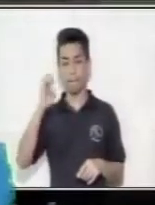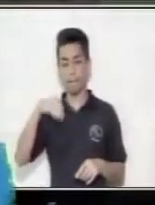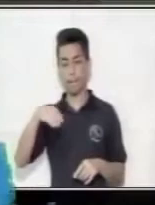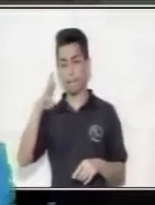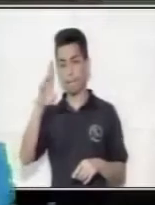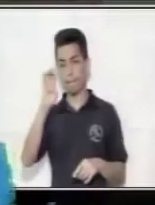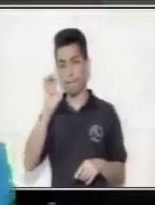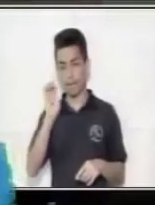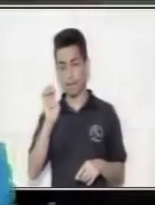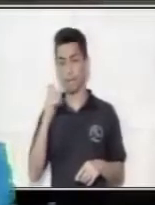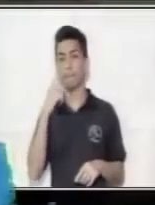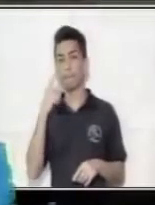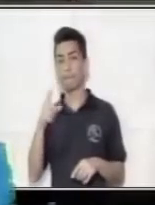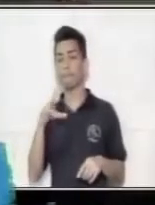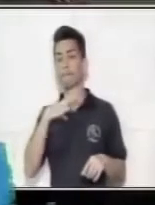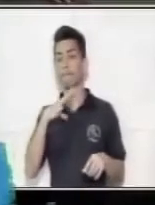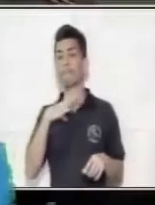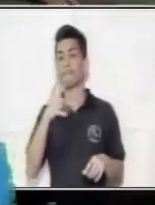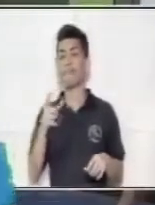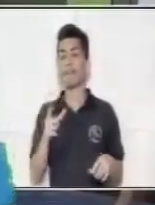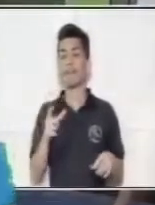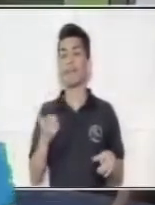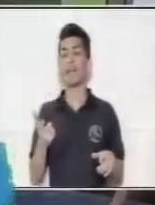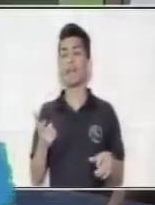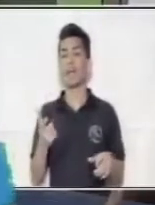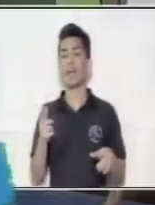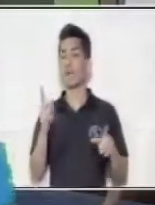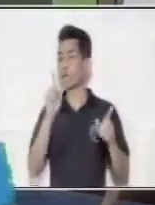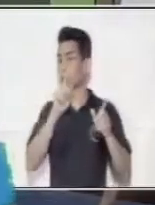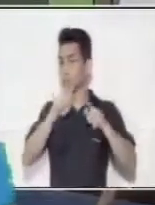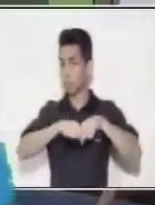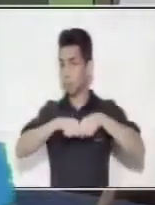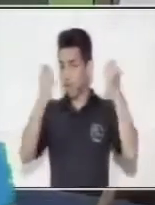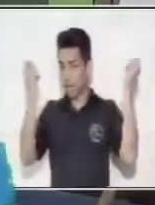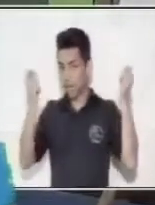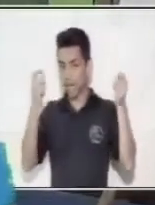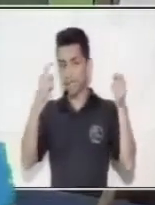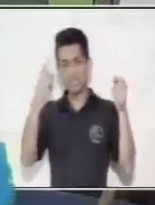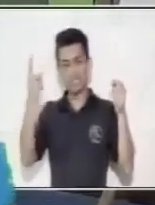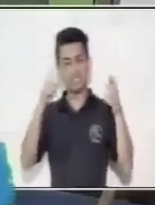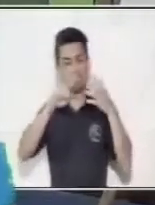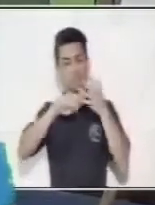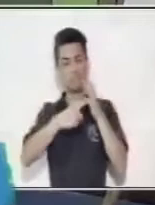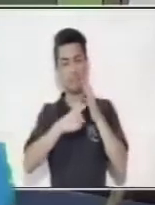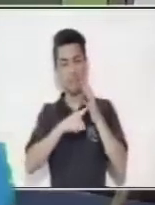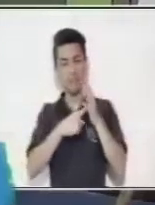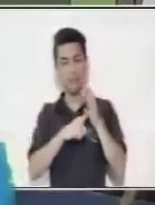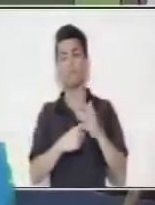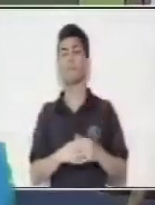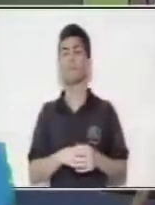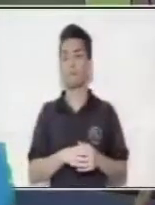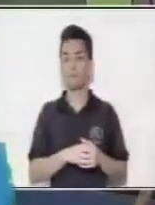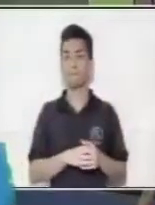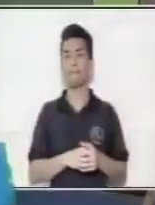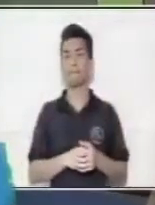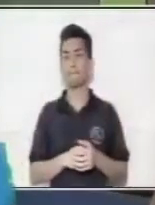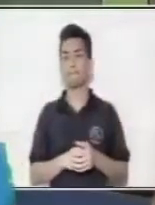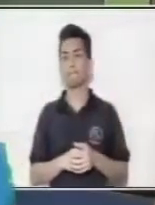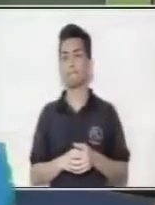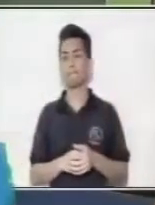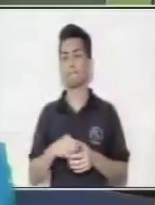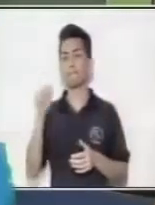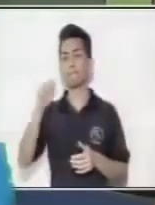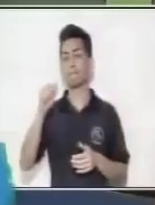tienen carácter irrompible, va a ser lo contrario todas las oraciones bimembres. En este